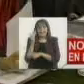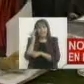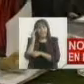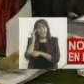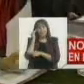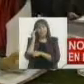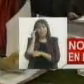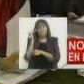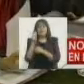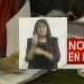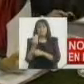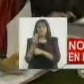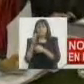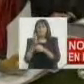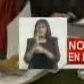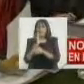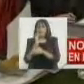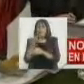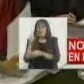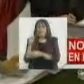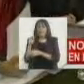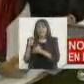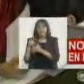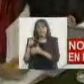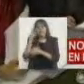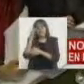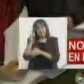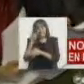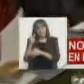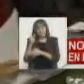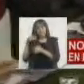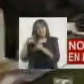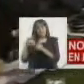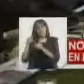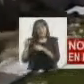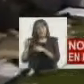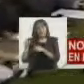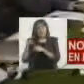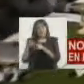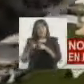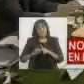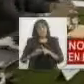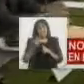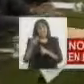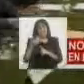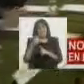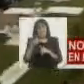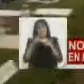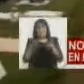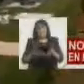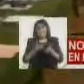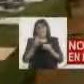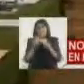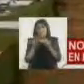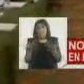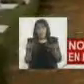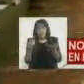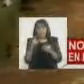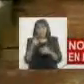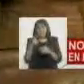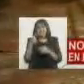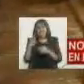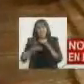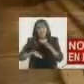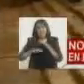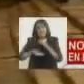Sabemos que muchos de sus argumentos, porque hemos estado estudiándolos a partir de que fueron presentados en público, se